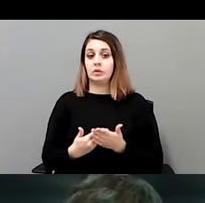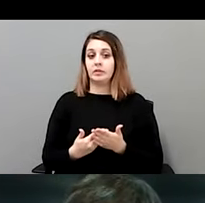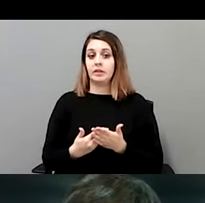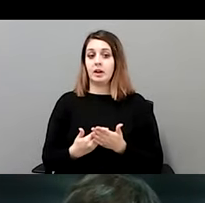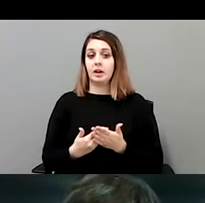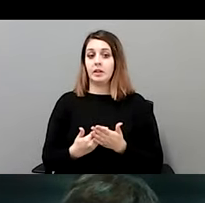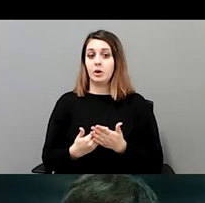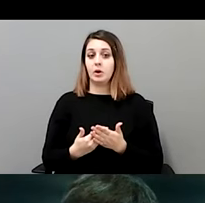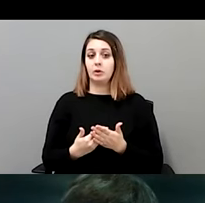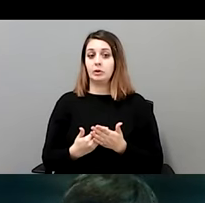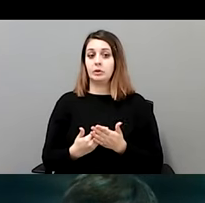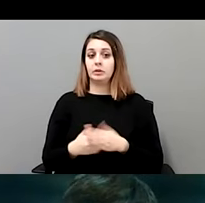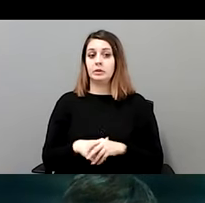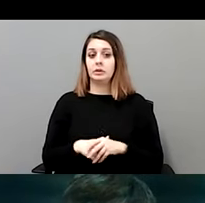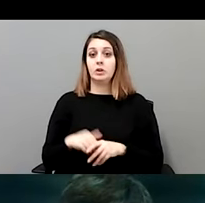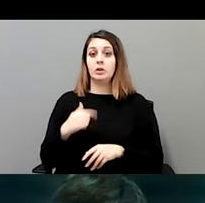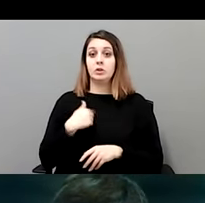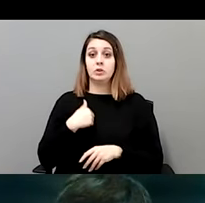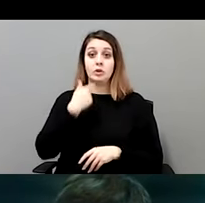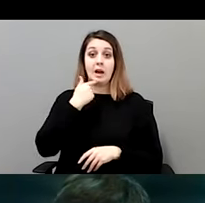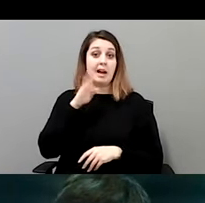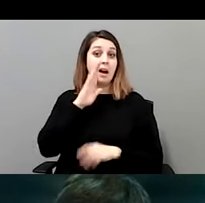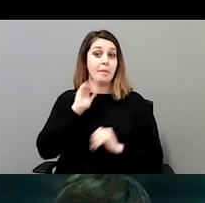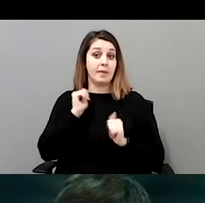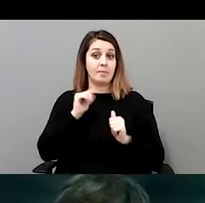al principio que somos de cerebro.